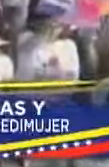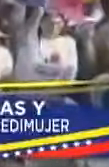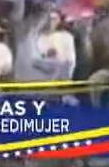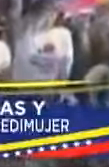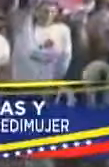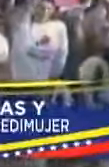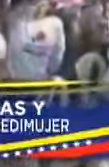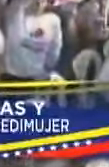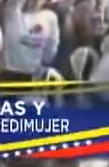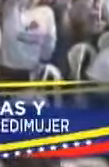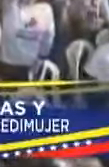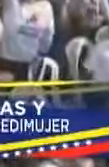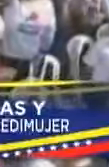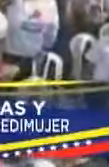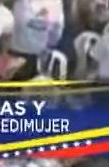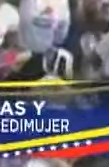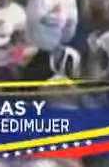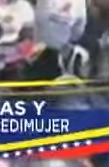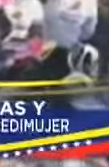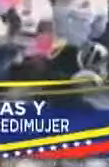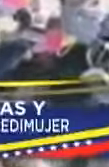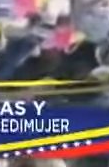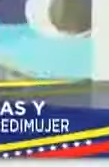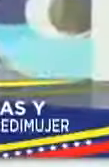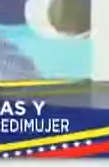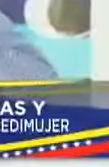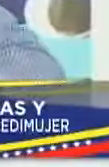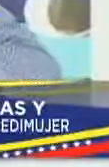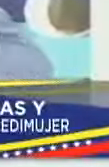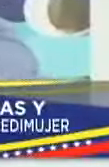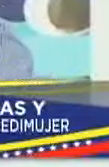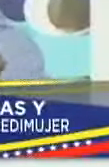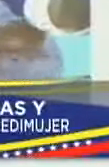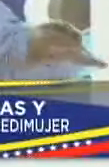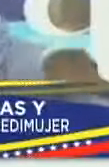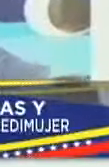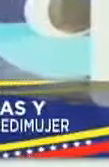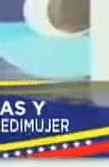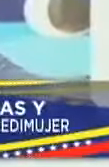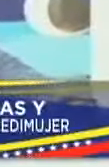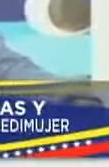Mujer, con la presencia del presidente constitucional. ¡Qué mujerero tan hermoso!